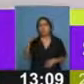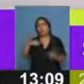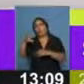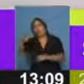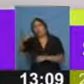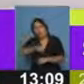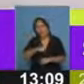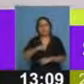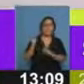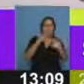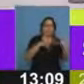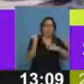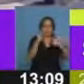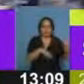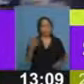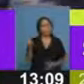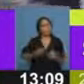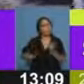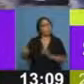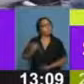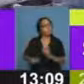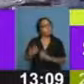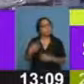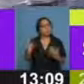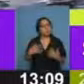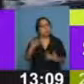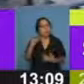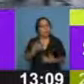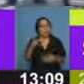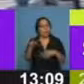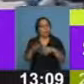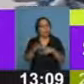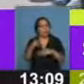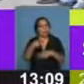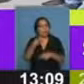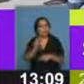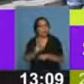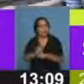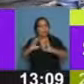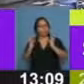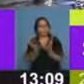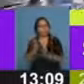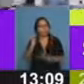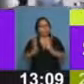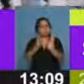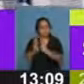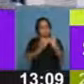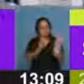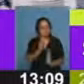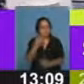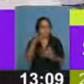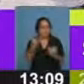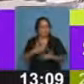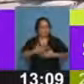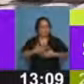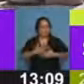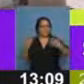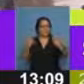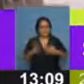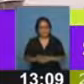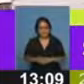lados y nos cuentan sus historias, realmente están muy, muy comprometidos con el ambiente y con la gestión correcta de estos residuos, así que muy contentos, la verdad.